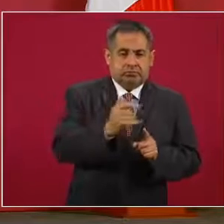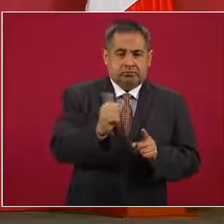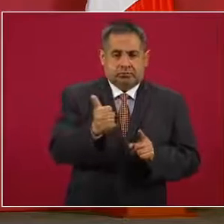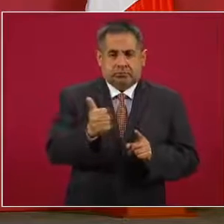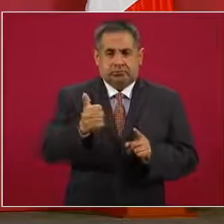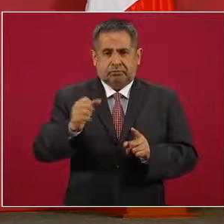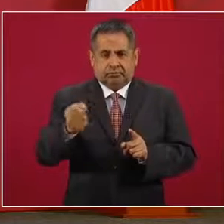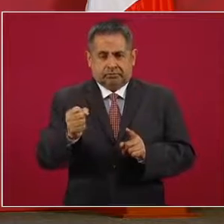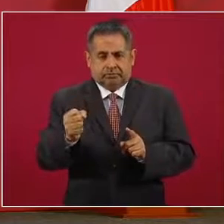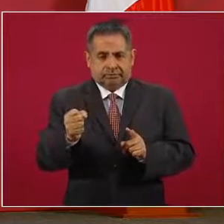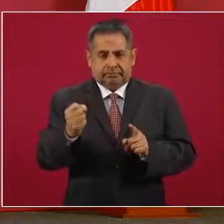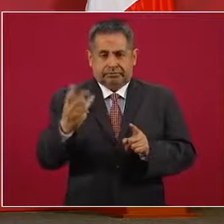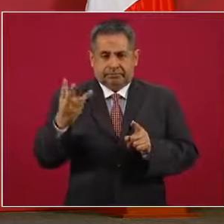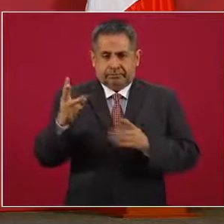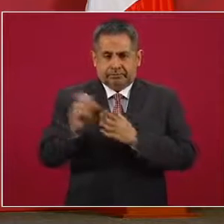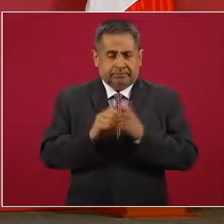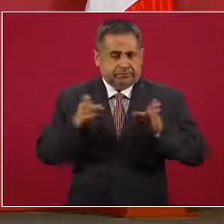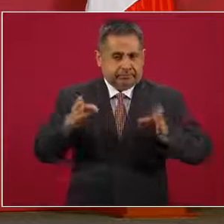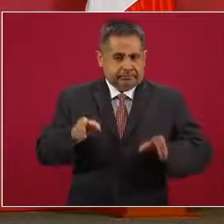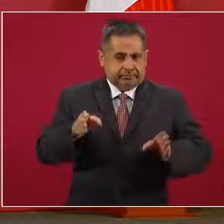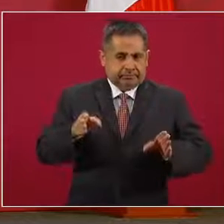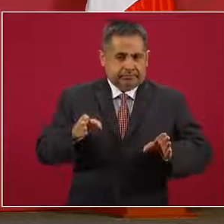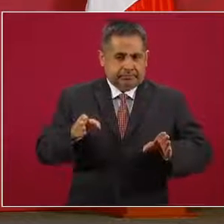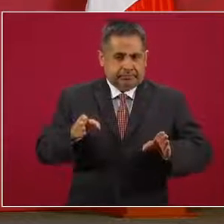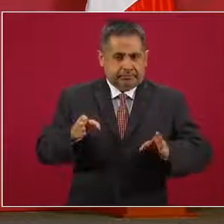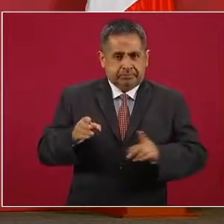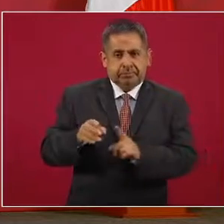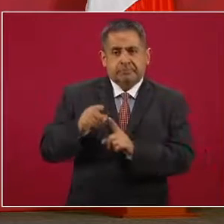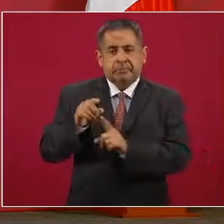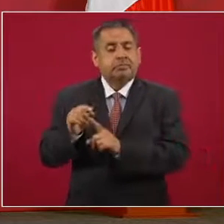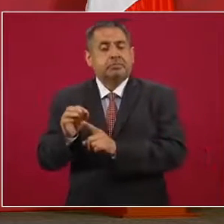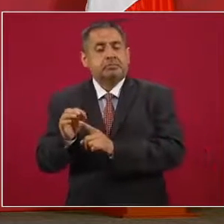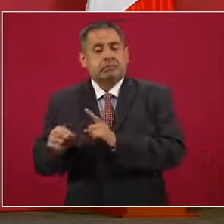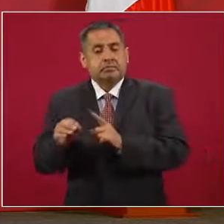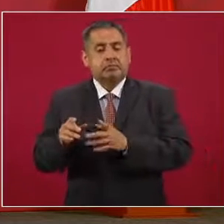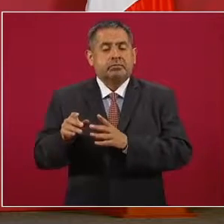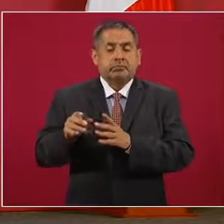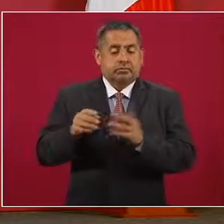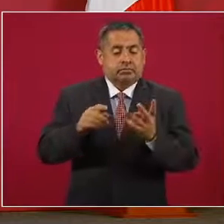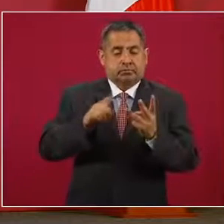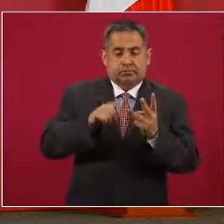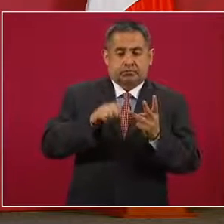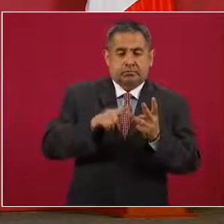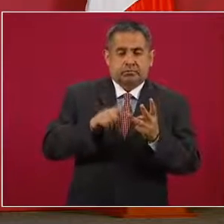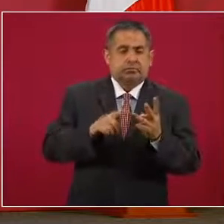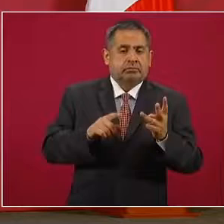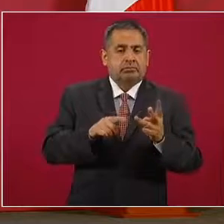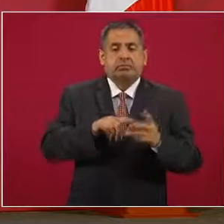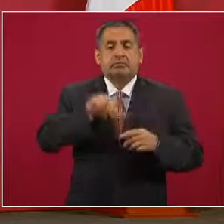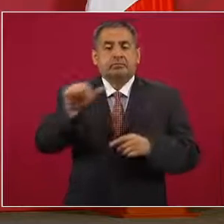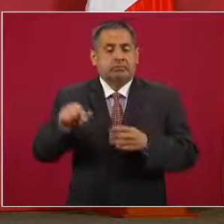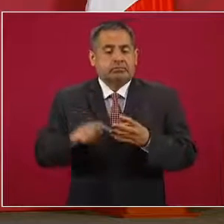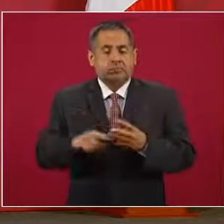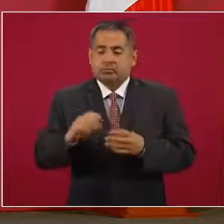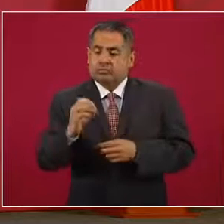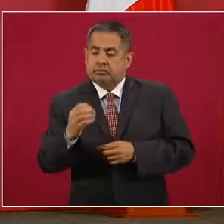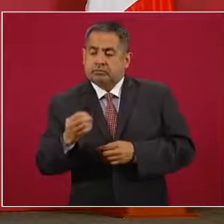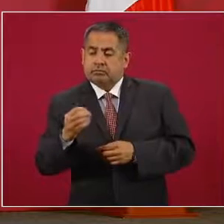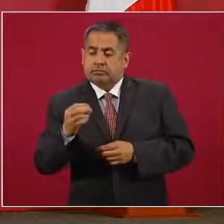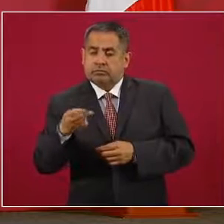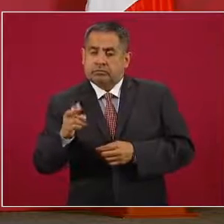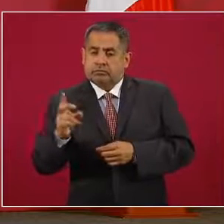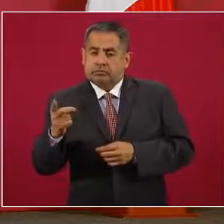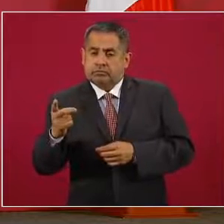agosto, septiembre. El último trimestre del año va a ser octubre, noviembre,